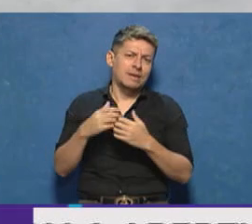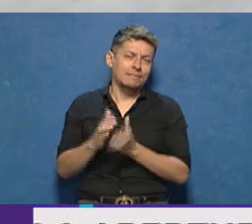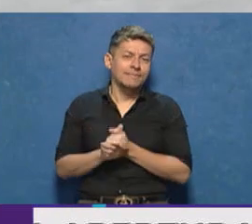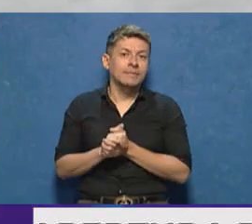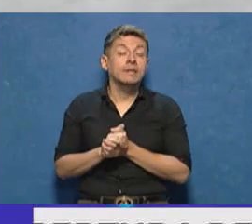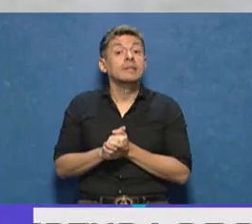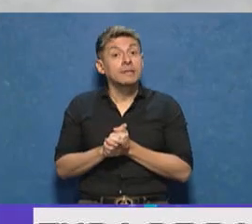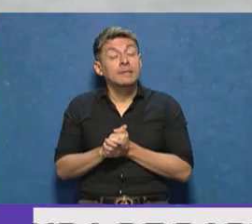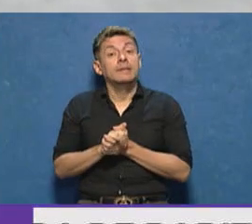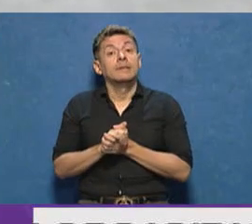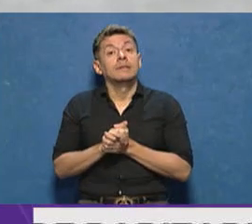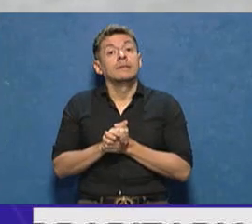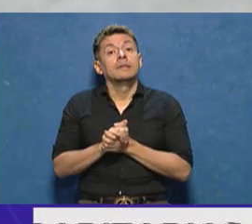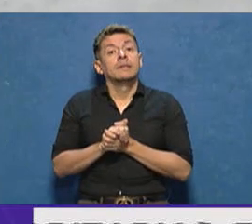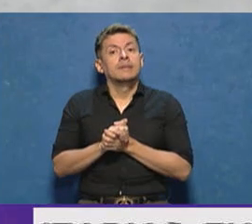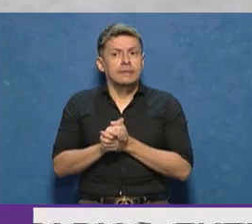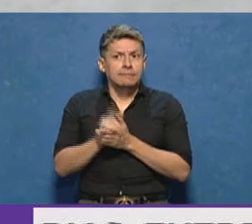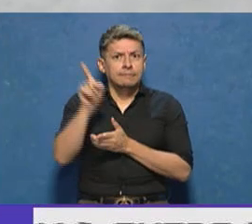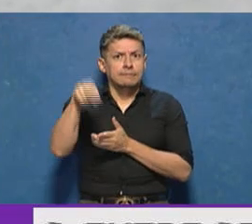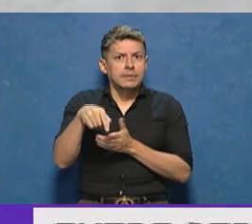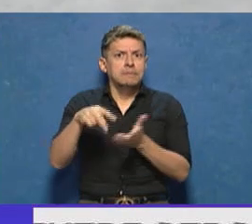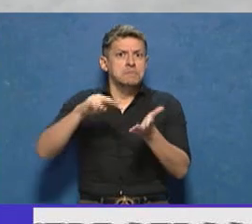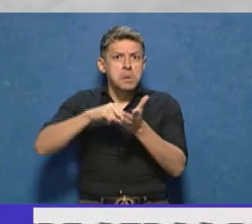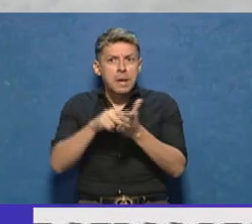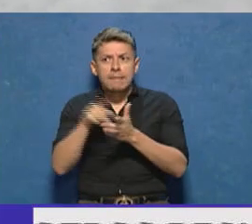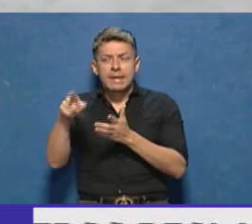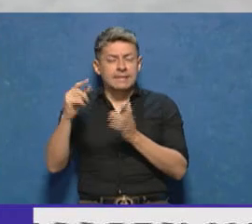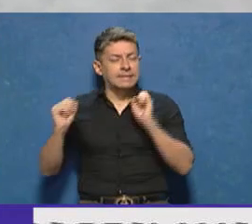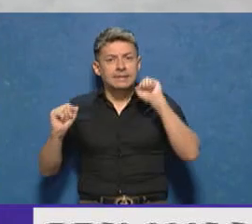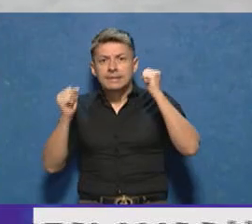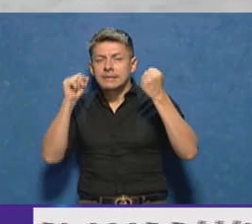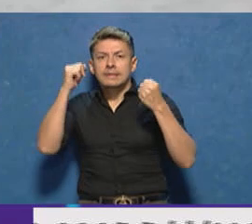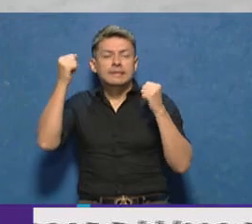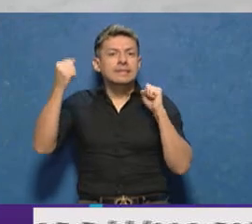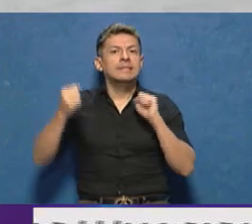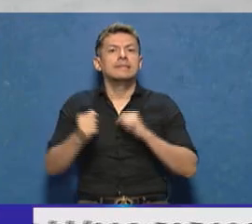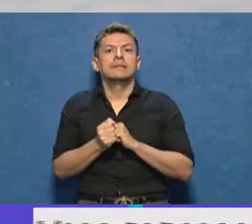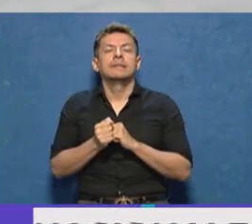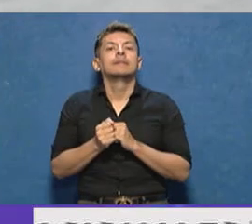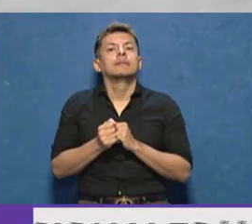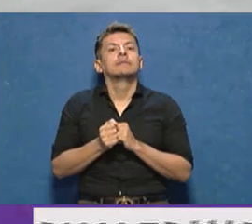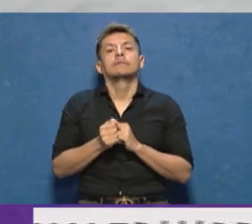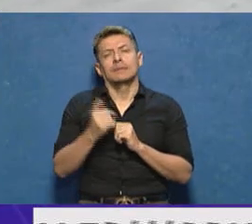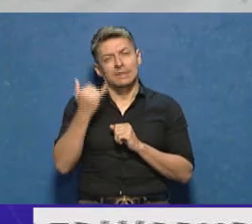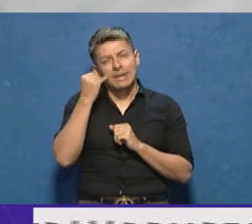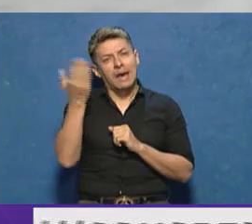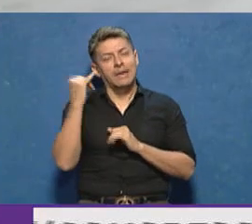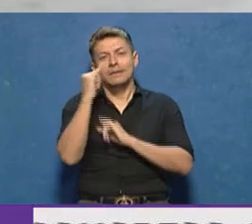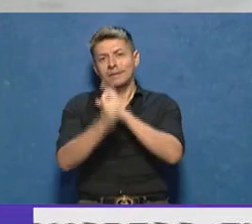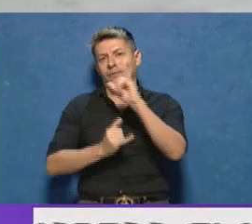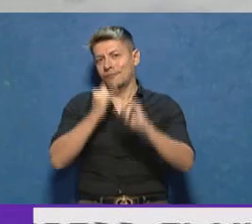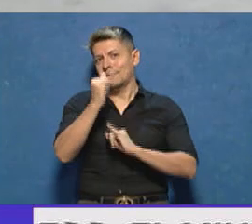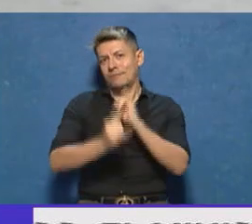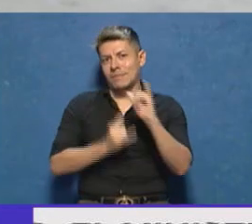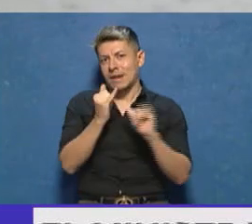y determinó una crisis en Nicolás Gil Pereg, quien ya hemos informado que,